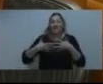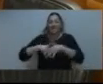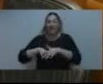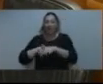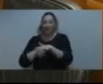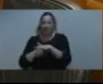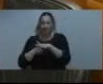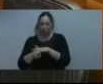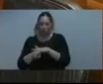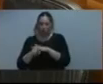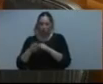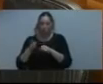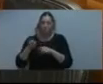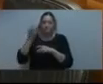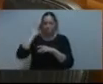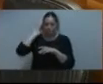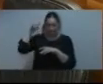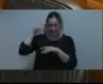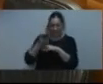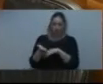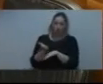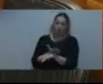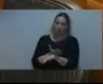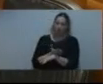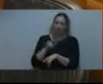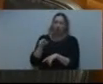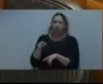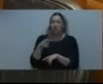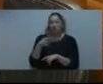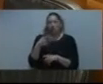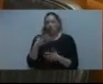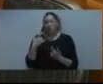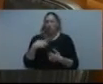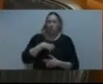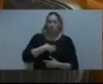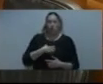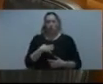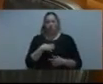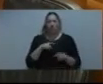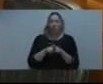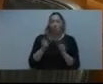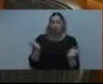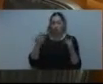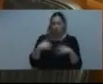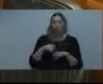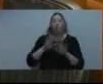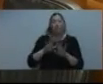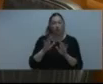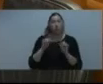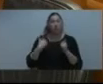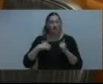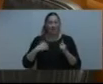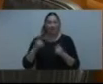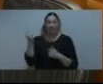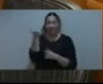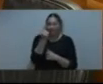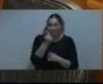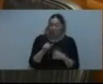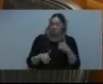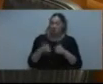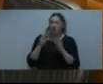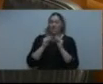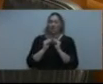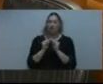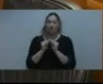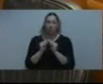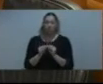mí lo que me preocuparía es que no lo hubiera y estamos en su diseño y elaboración y esperamos contar pronto con que